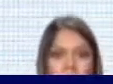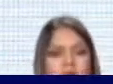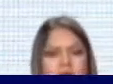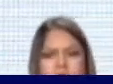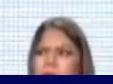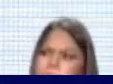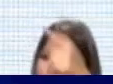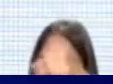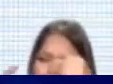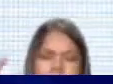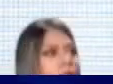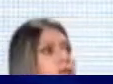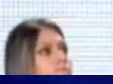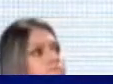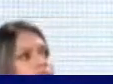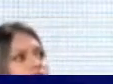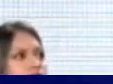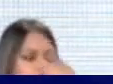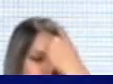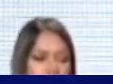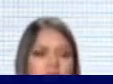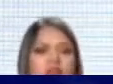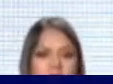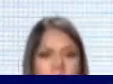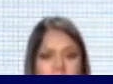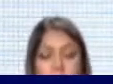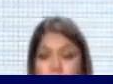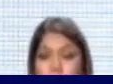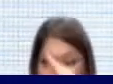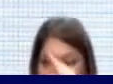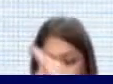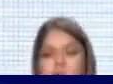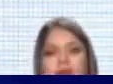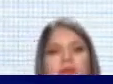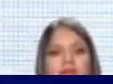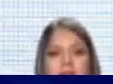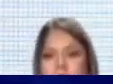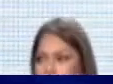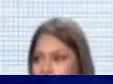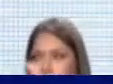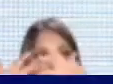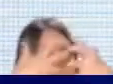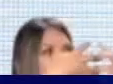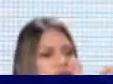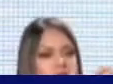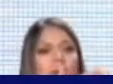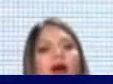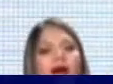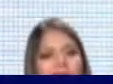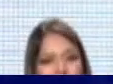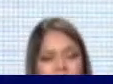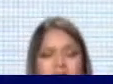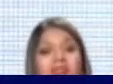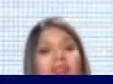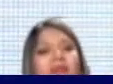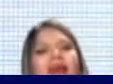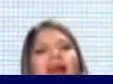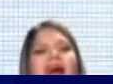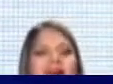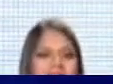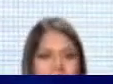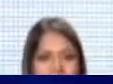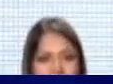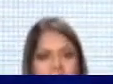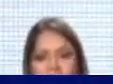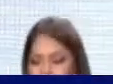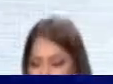de acción para las fuerzas de reacción que son la policía y los militares. Segmentación adecuada de cárceles, separar hombres